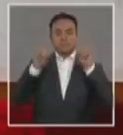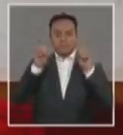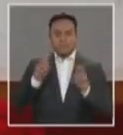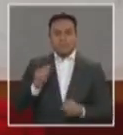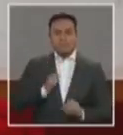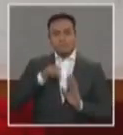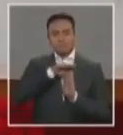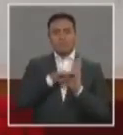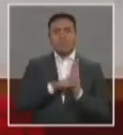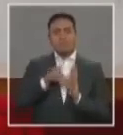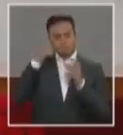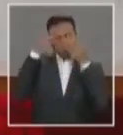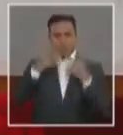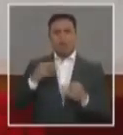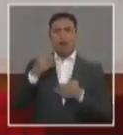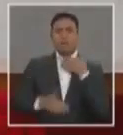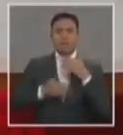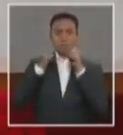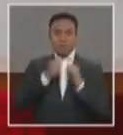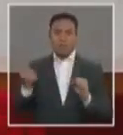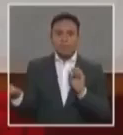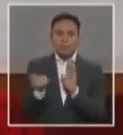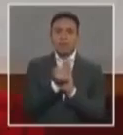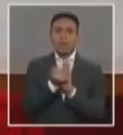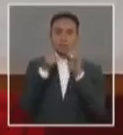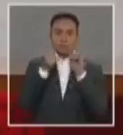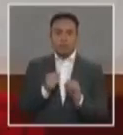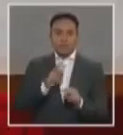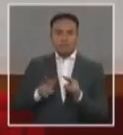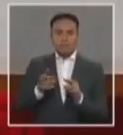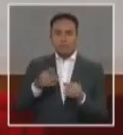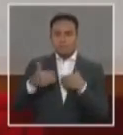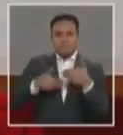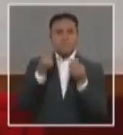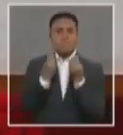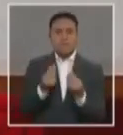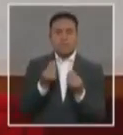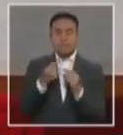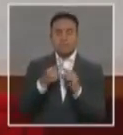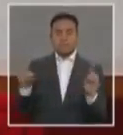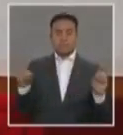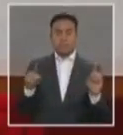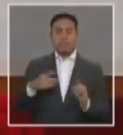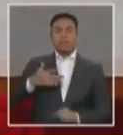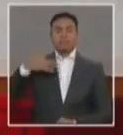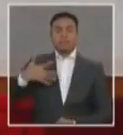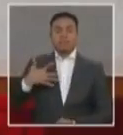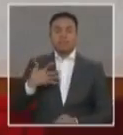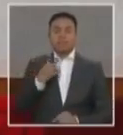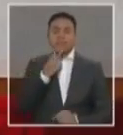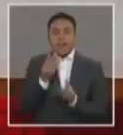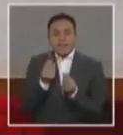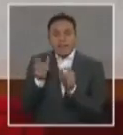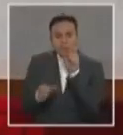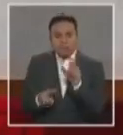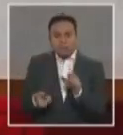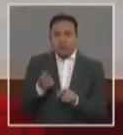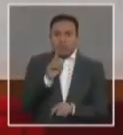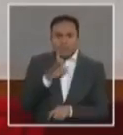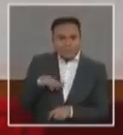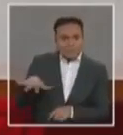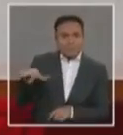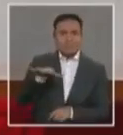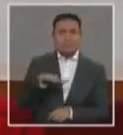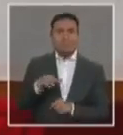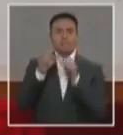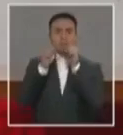eh gran parte de los que hoy día están en el gobierno llamaron a a enfrentarse con carabineros en en octubre se destruyó más del